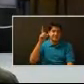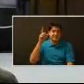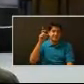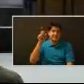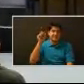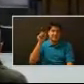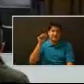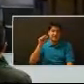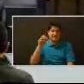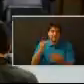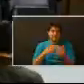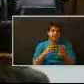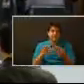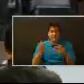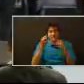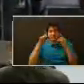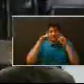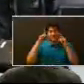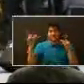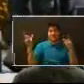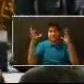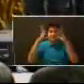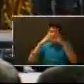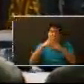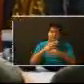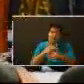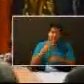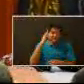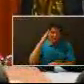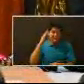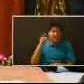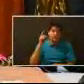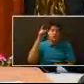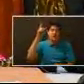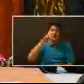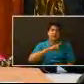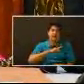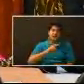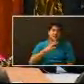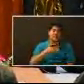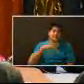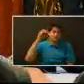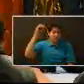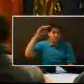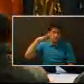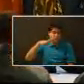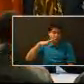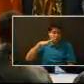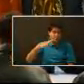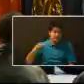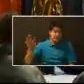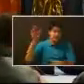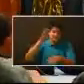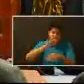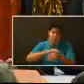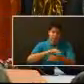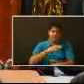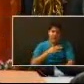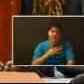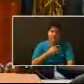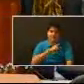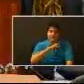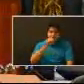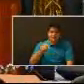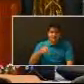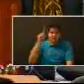aunque el sol se apagara, Señor, yo sé que tú eres mi luz.